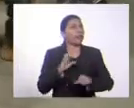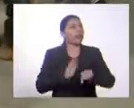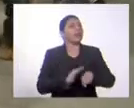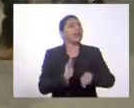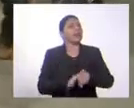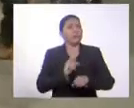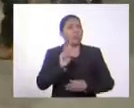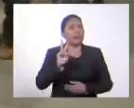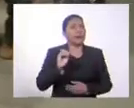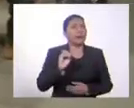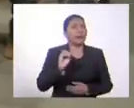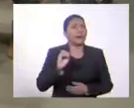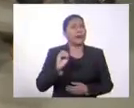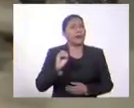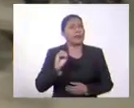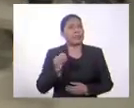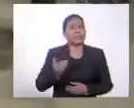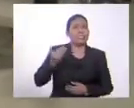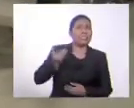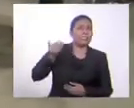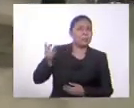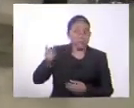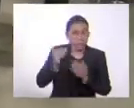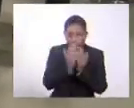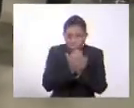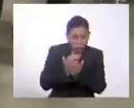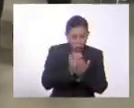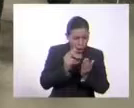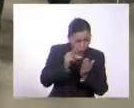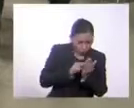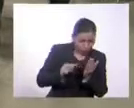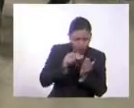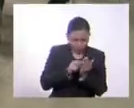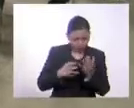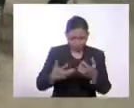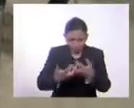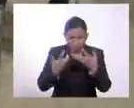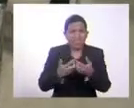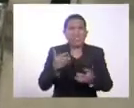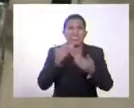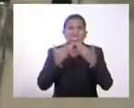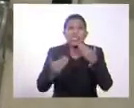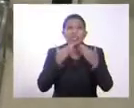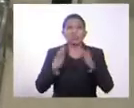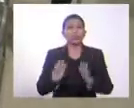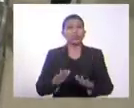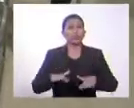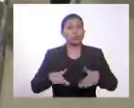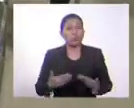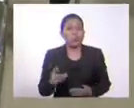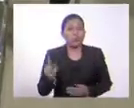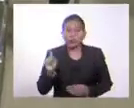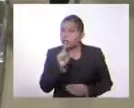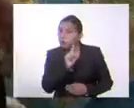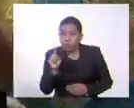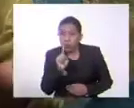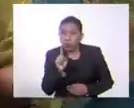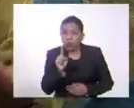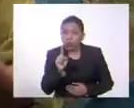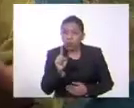las razones por las cuales no debería de concentrarse el poder en una sola magistratura. Y otra cosa que es interesante es